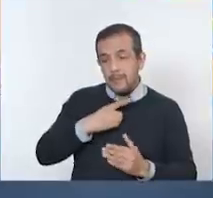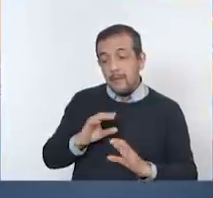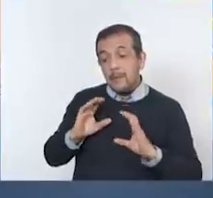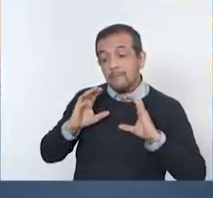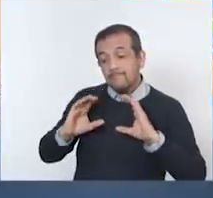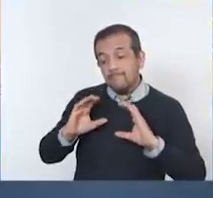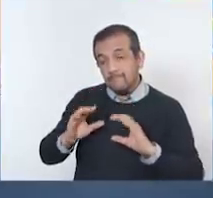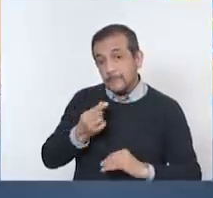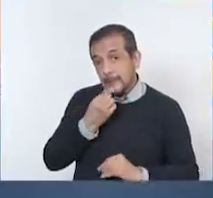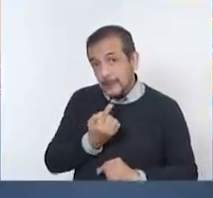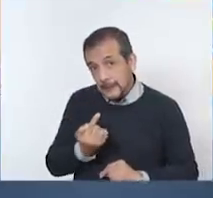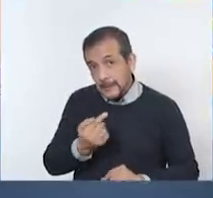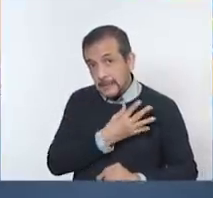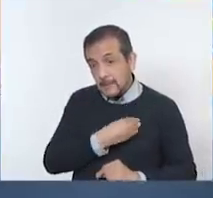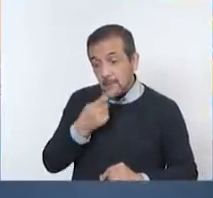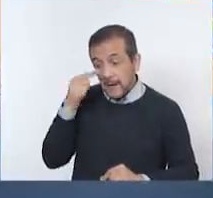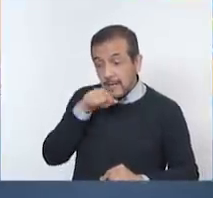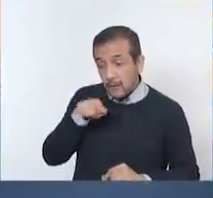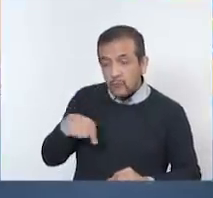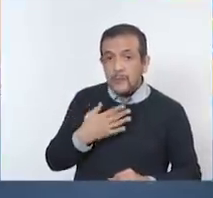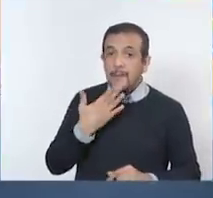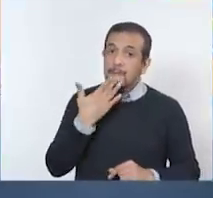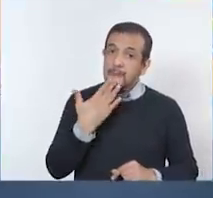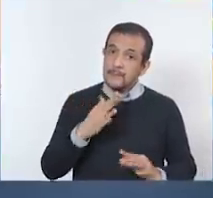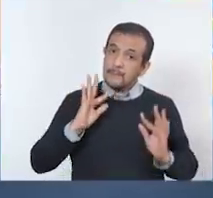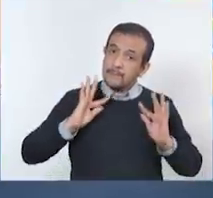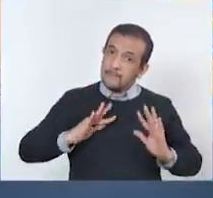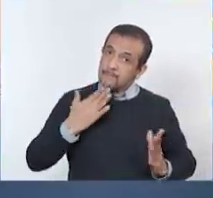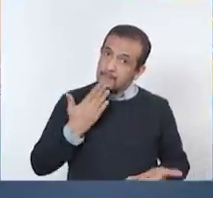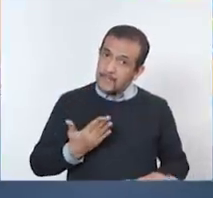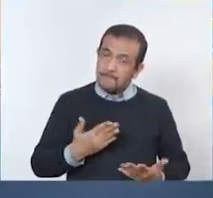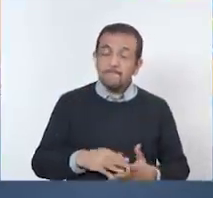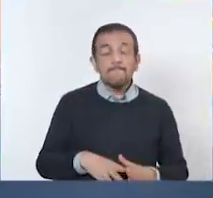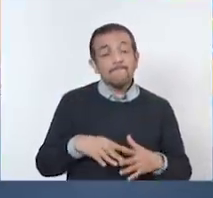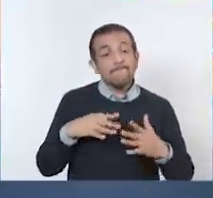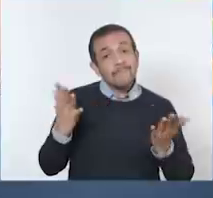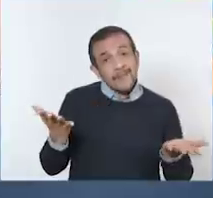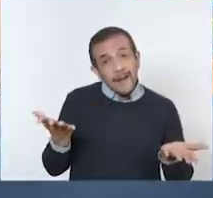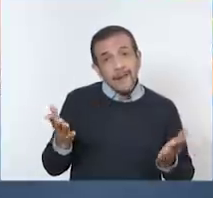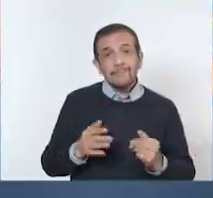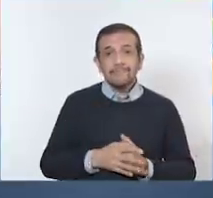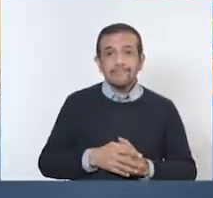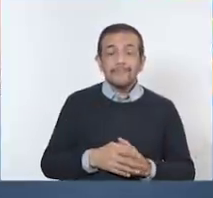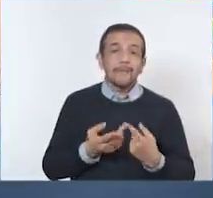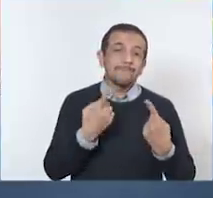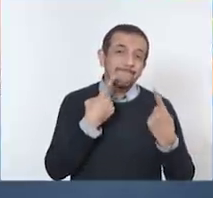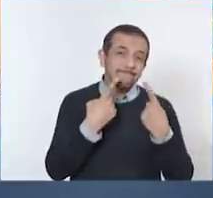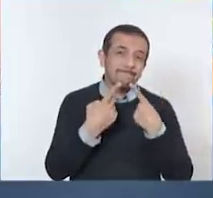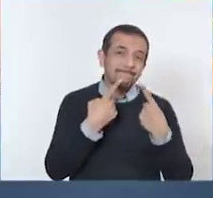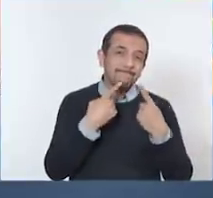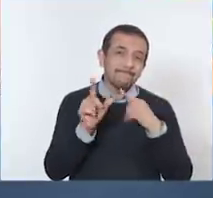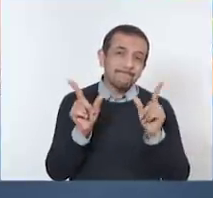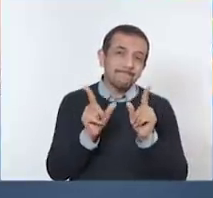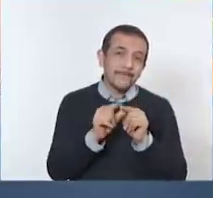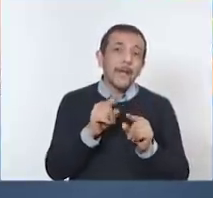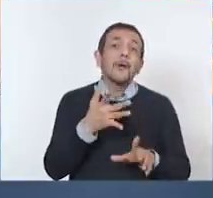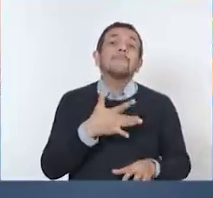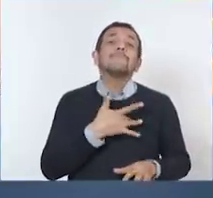para cuidarlos y siempre pensando en su bienestar. Ajá. Pues vamos llegando al final de nuestro diálogo.